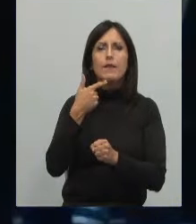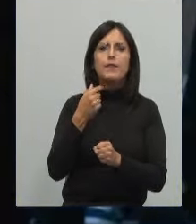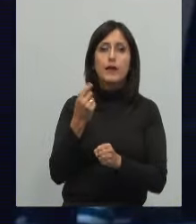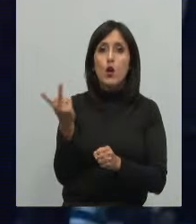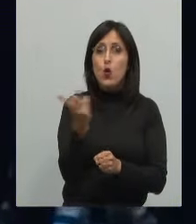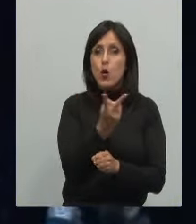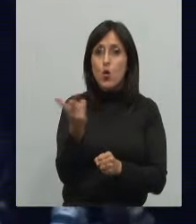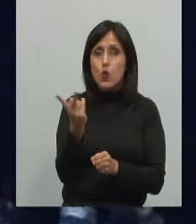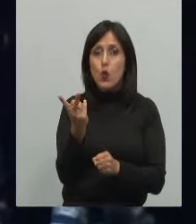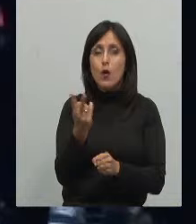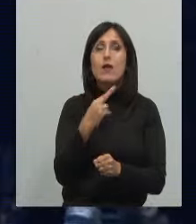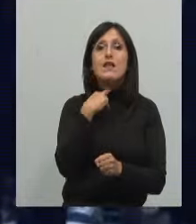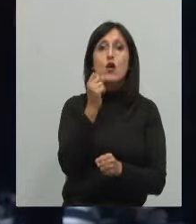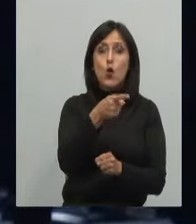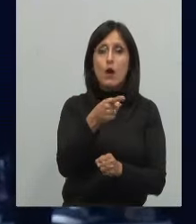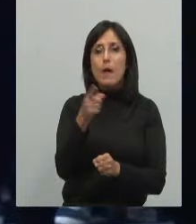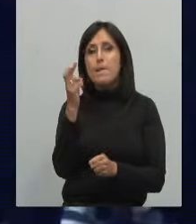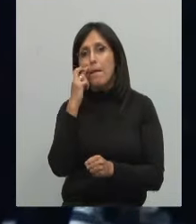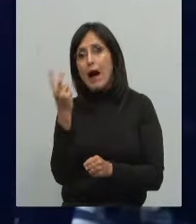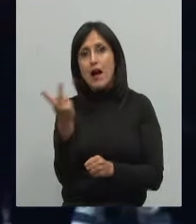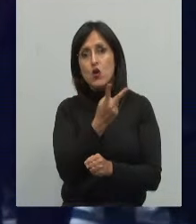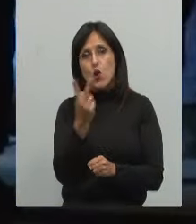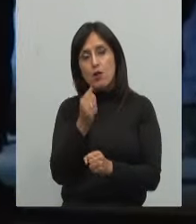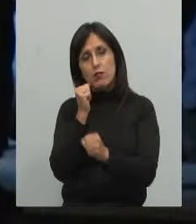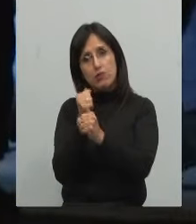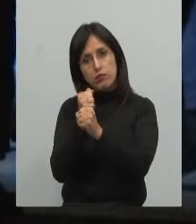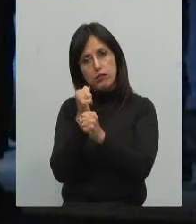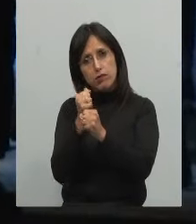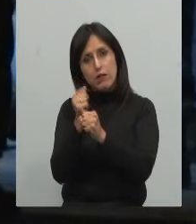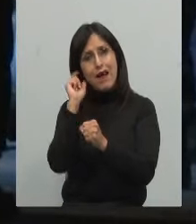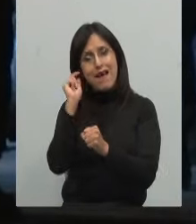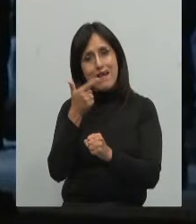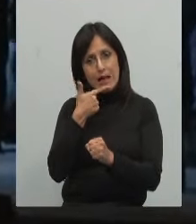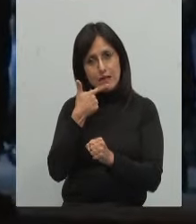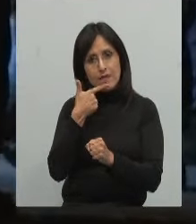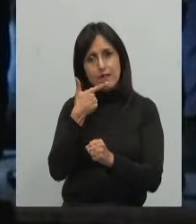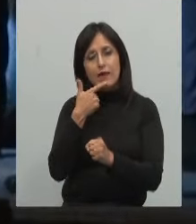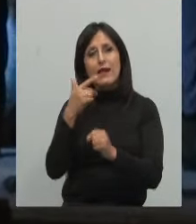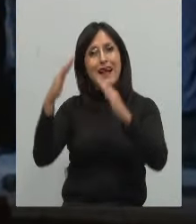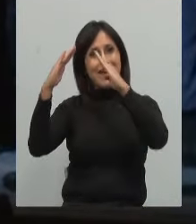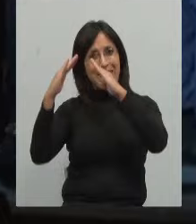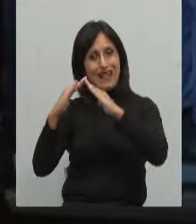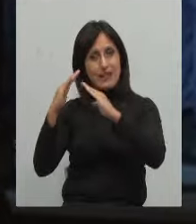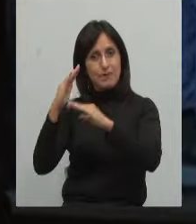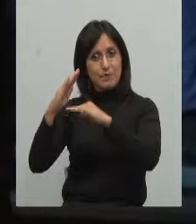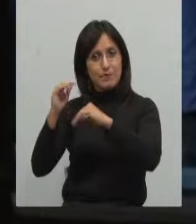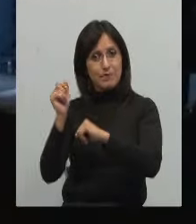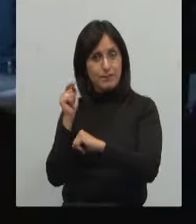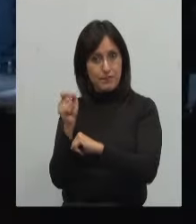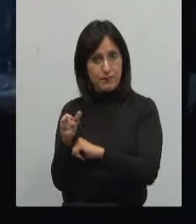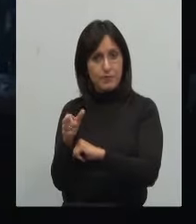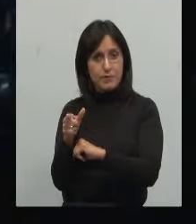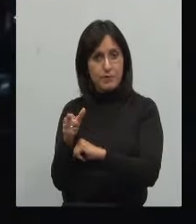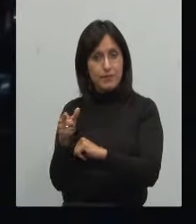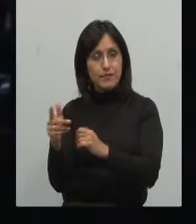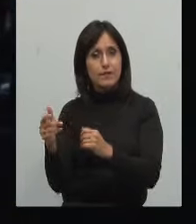soldadura de caños gruesos, digamos, de gas, de instalaciones domiciliarias. Entonces él trabajaba con